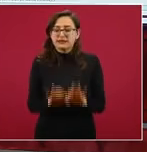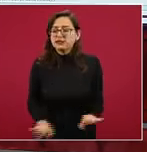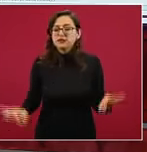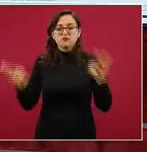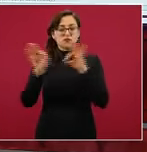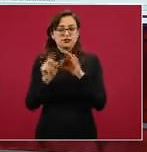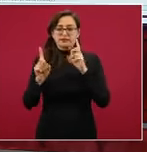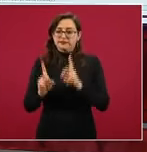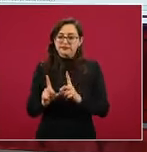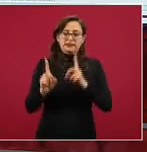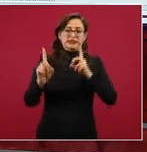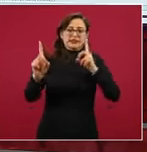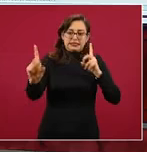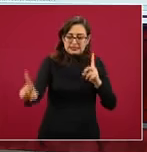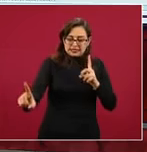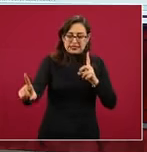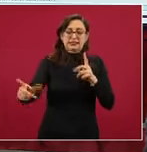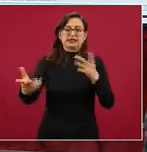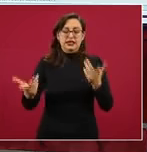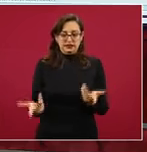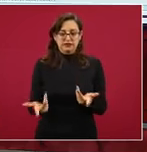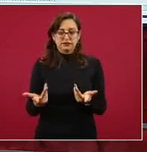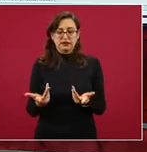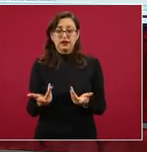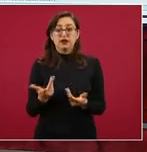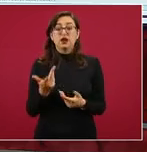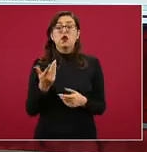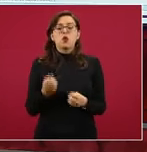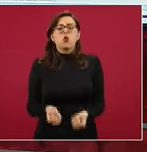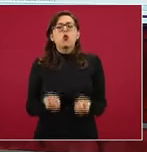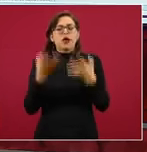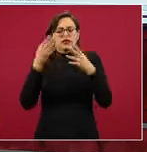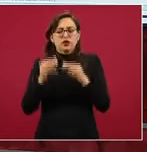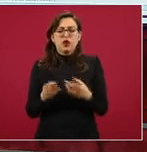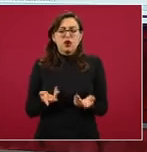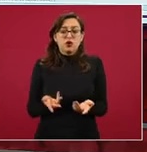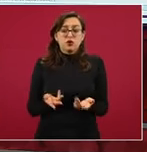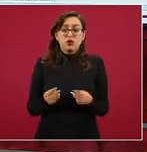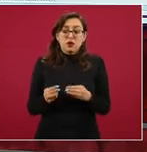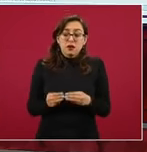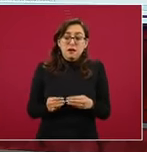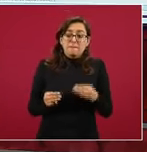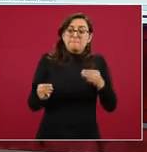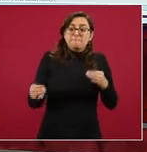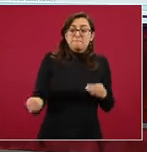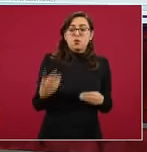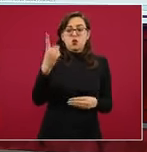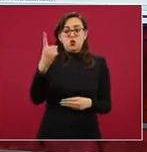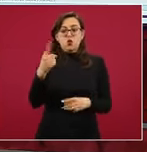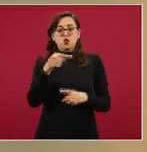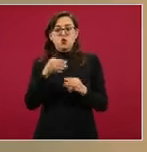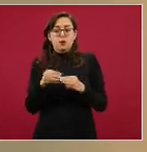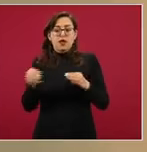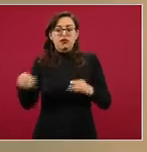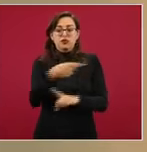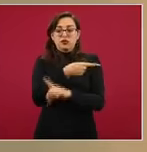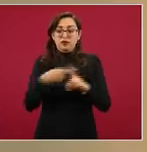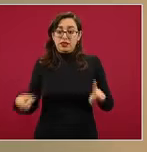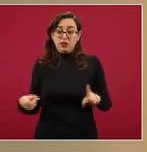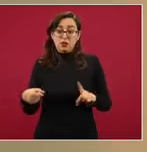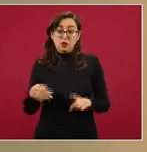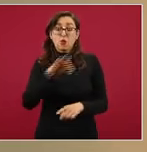básicas de prevención, mantener una distancia de al menos 1,5 metros. Si es